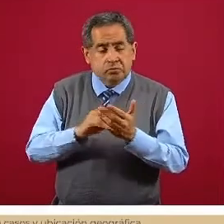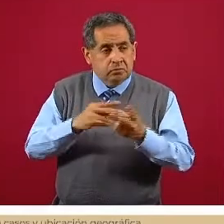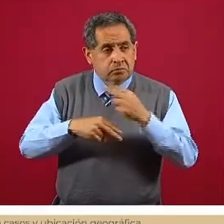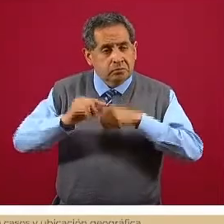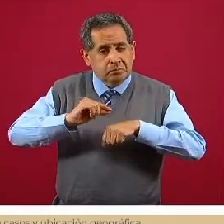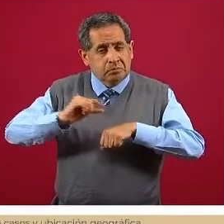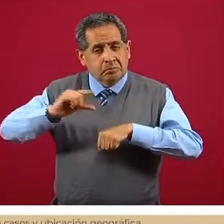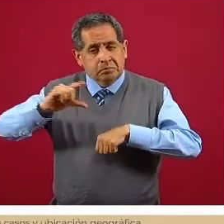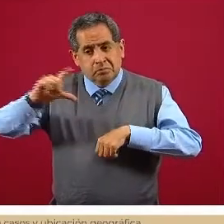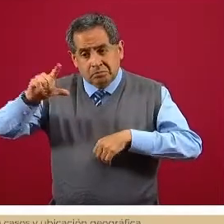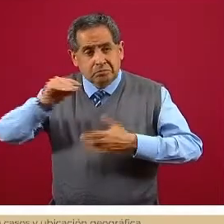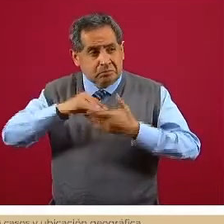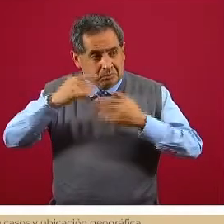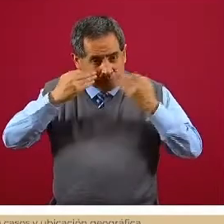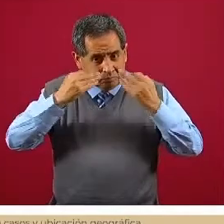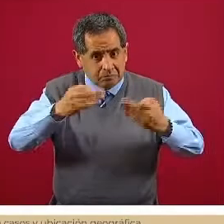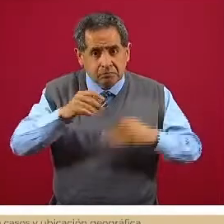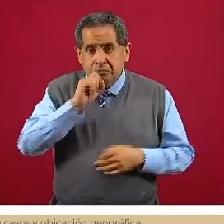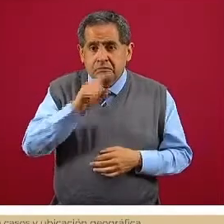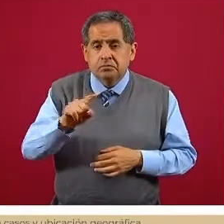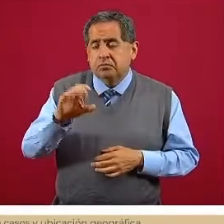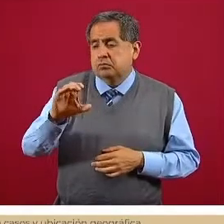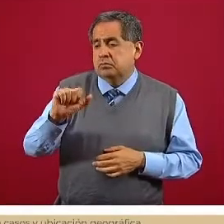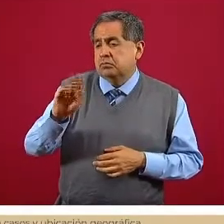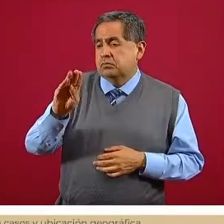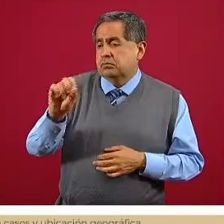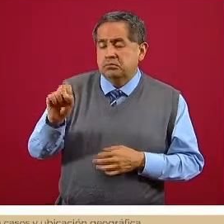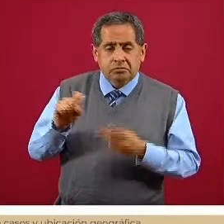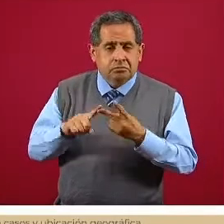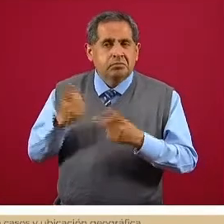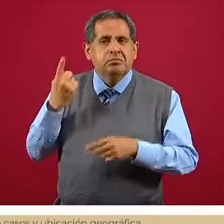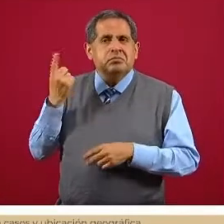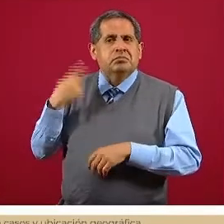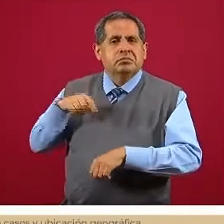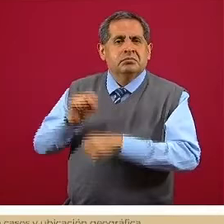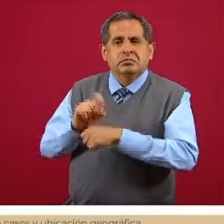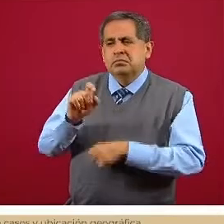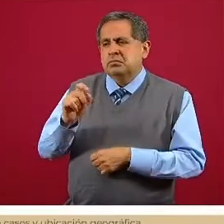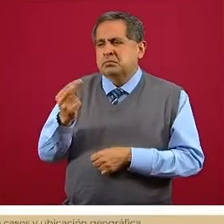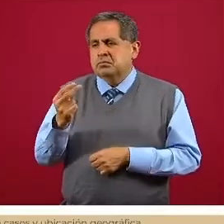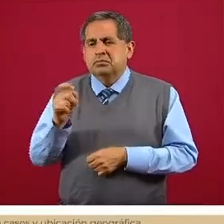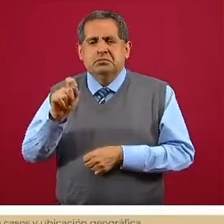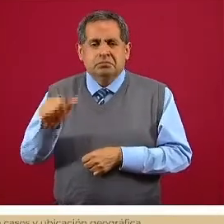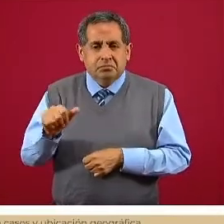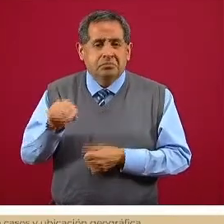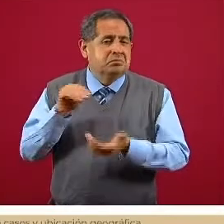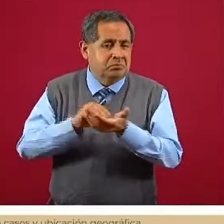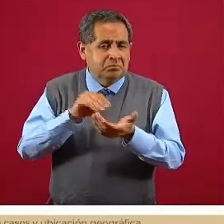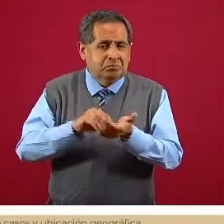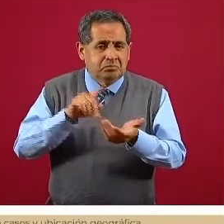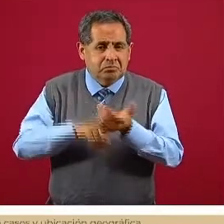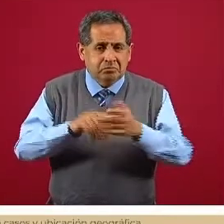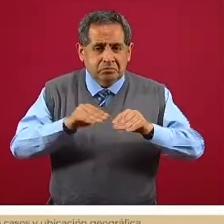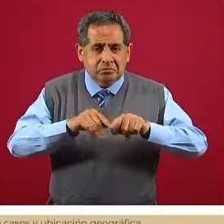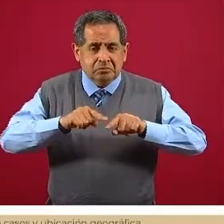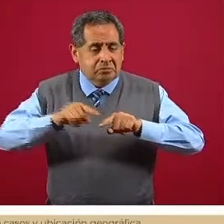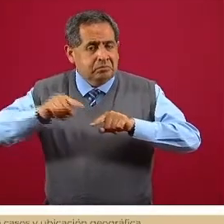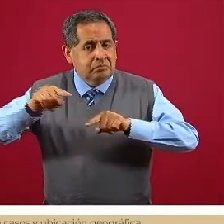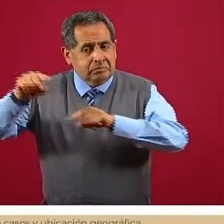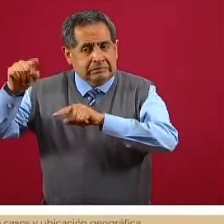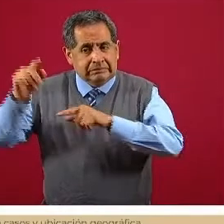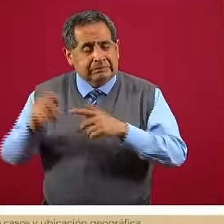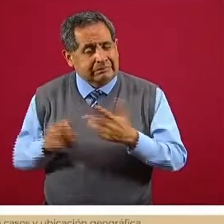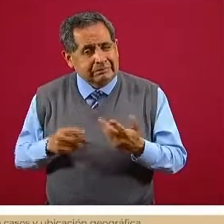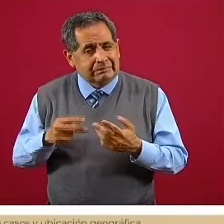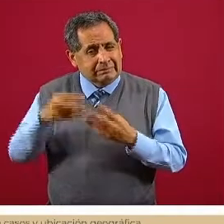todavía considerada ascendente también en Los Cabos, en donde desde la semana 25-26 inicia un incremento, y